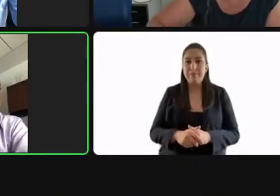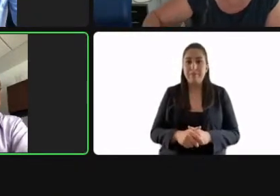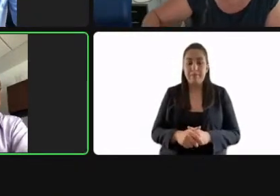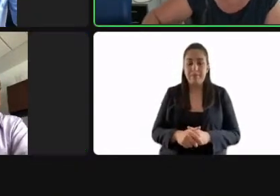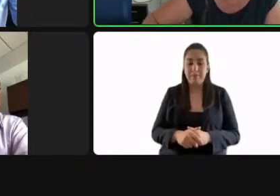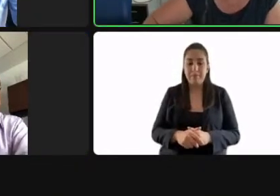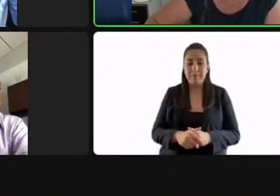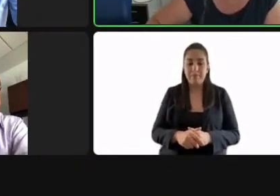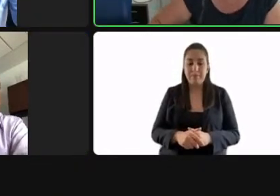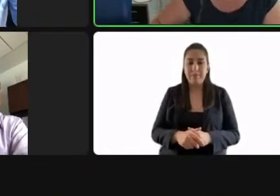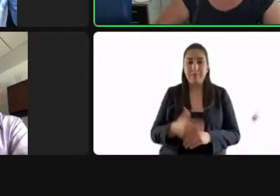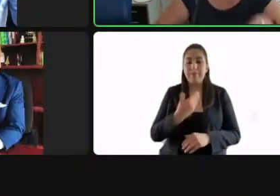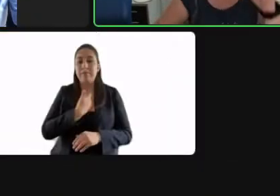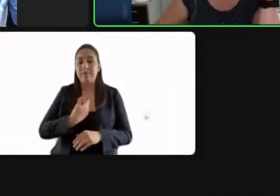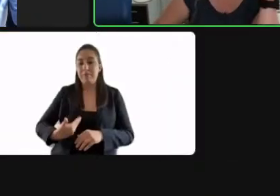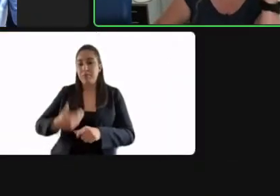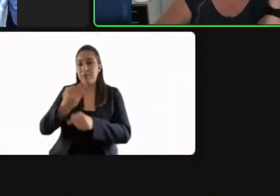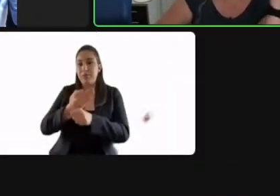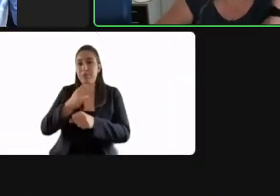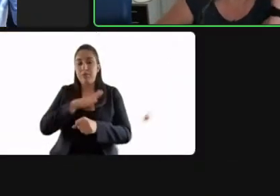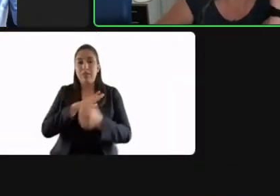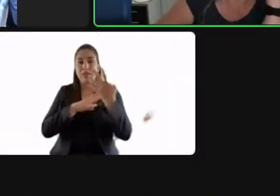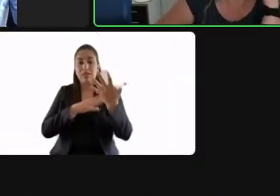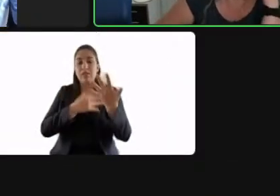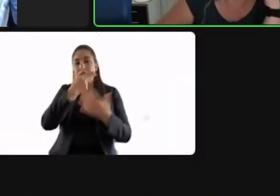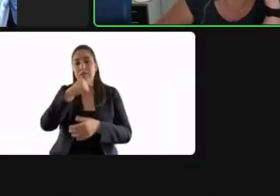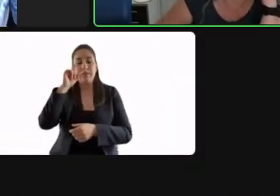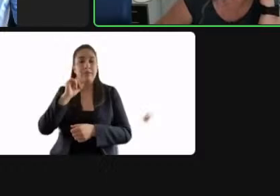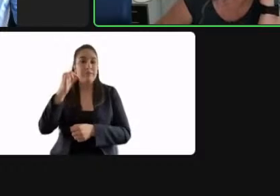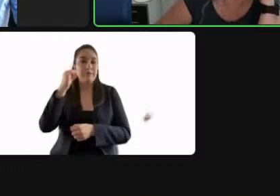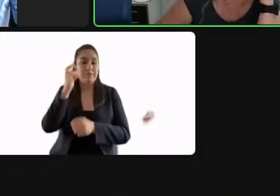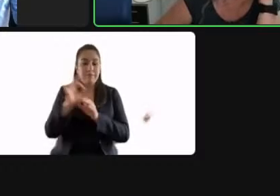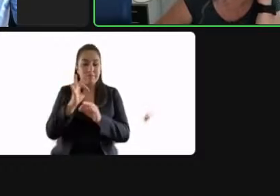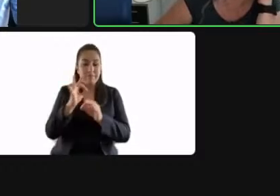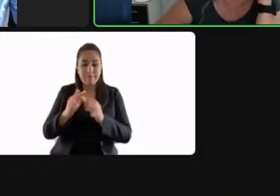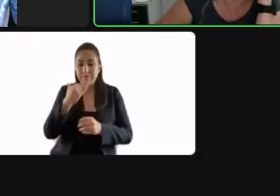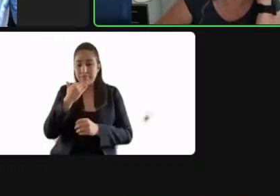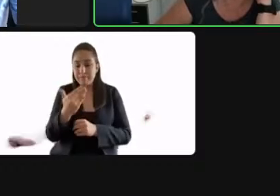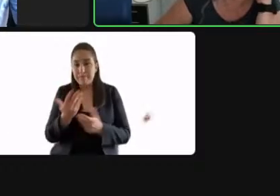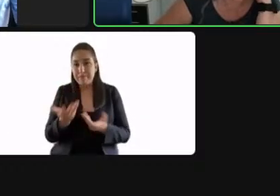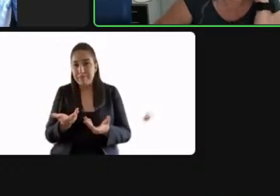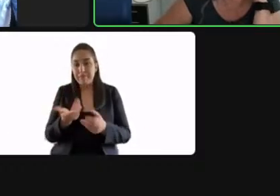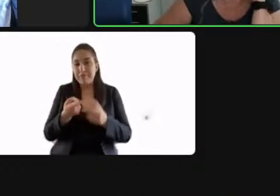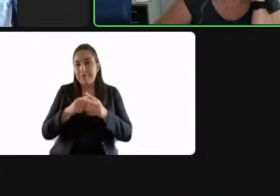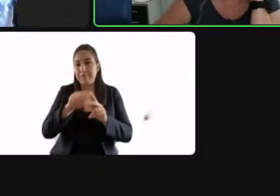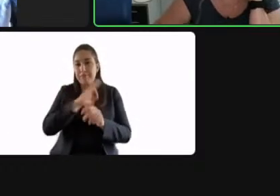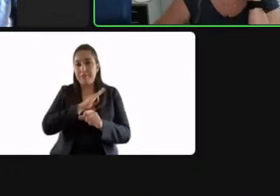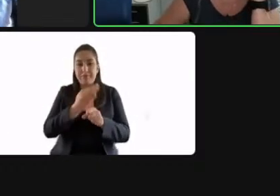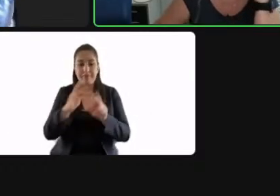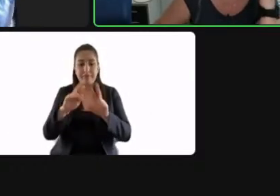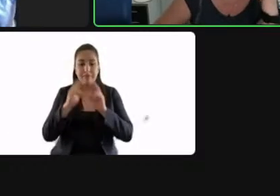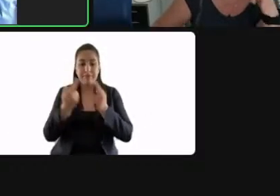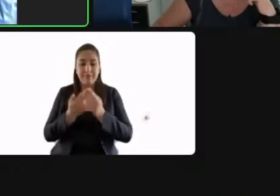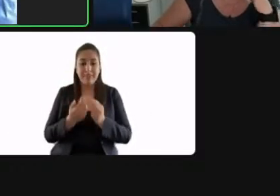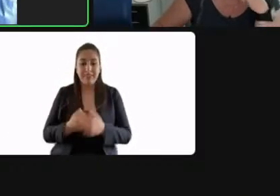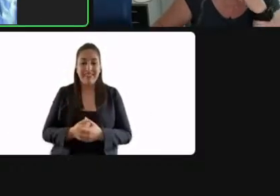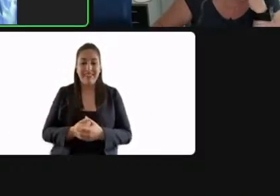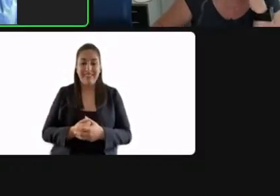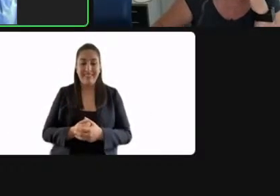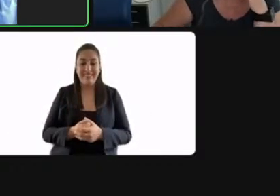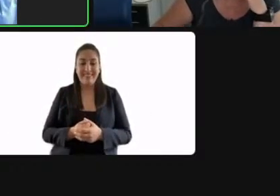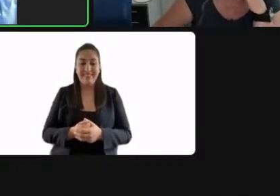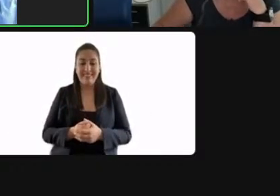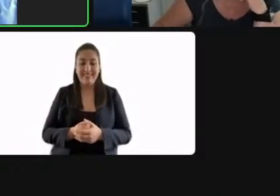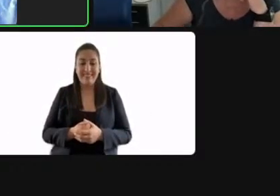Presidenta, estamos cinco de los cinco integrantes de esta comisión, así que hay cuórum. Muchísimas gracias.